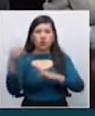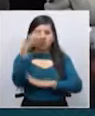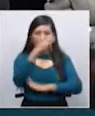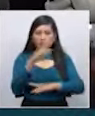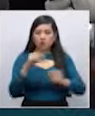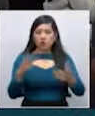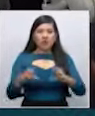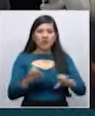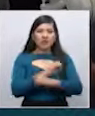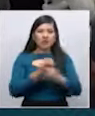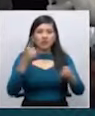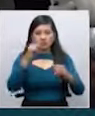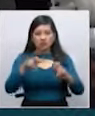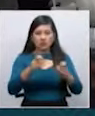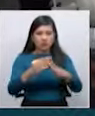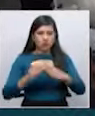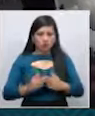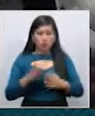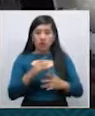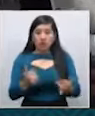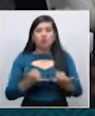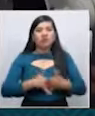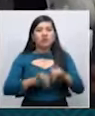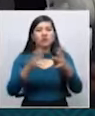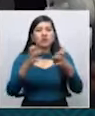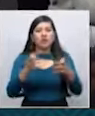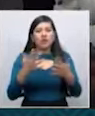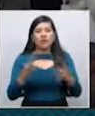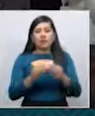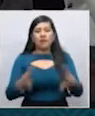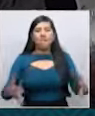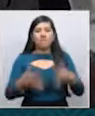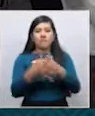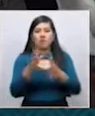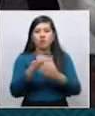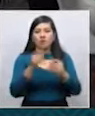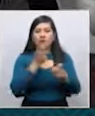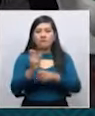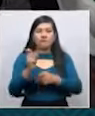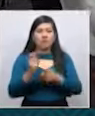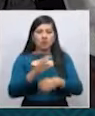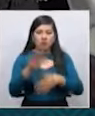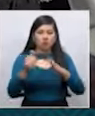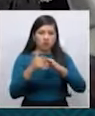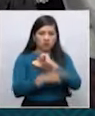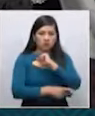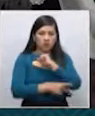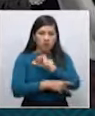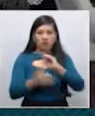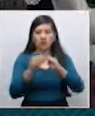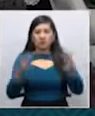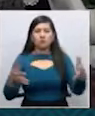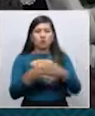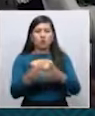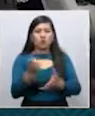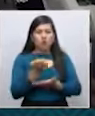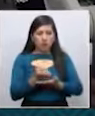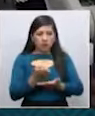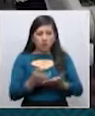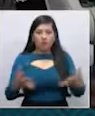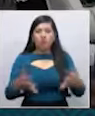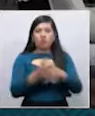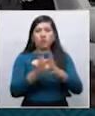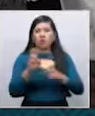nuestra urbe y ahora sigue queriendo bloquear, sigue queriendo perjudicar al país, bloqueándonos la economía, bloqueando la